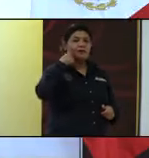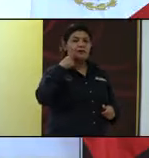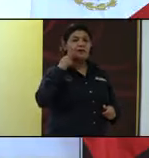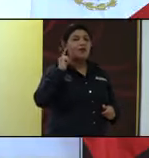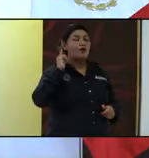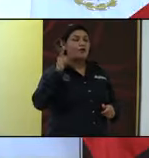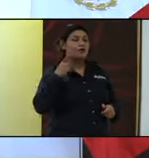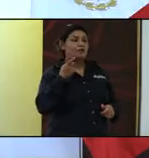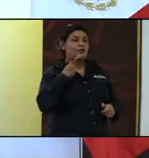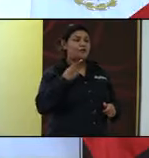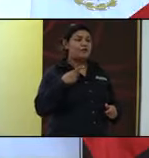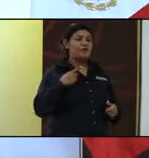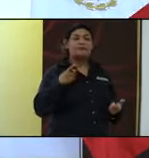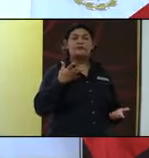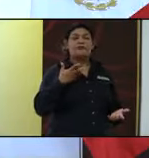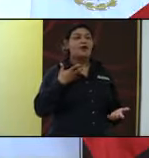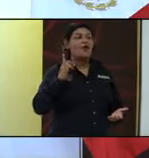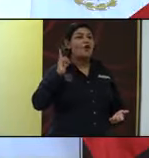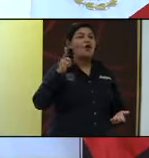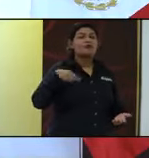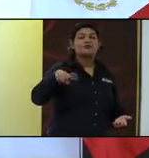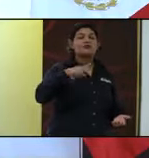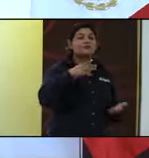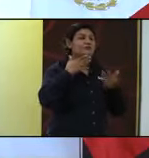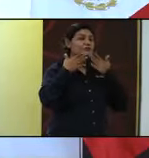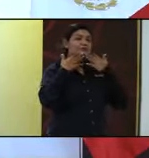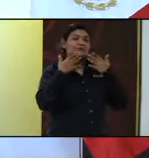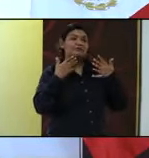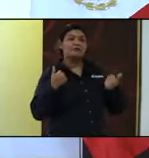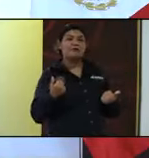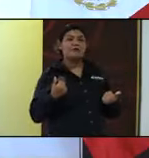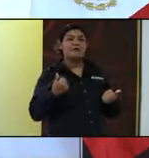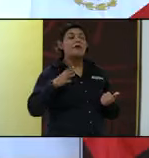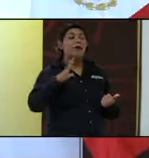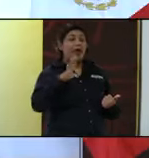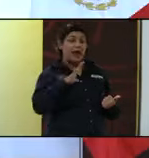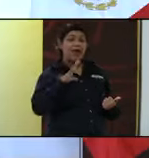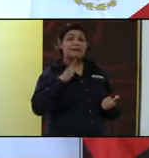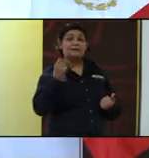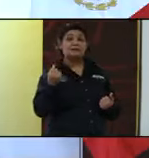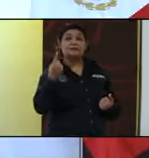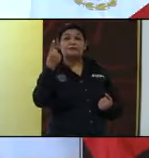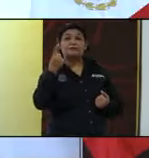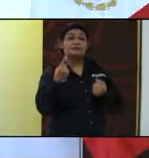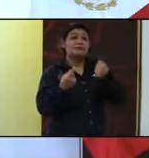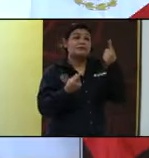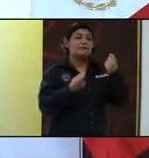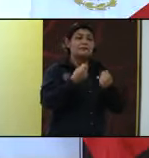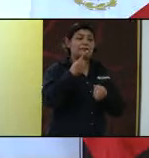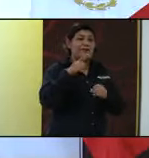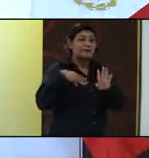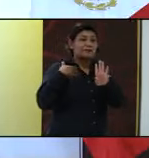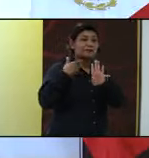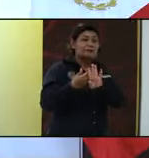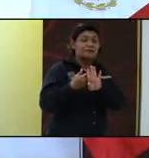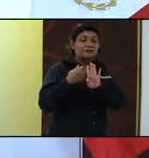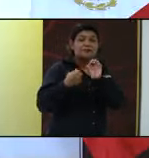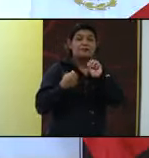como lo decía Diana Luz, no hubiera ninguna, pero si la llega a ver alguna mujer